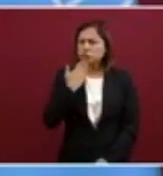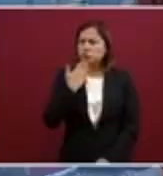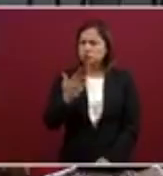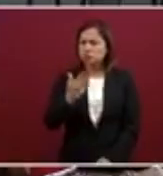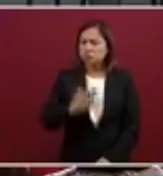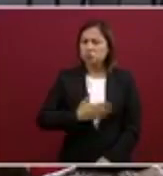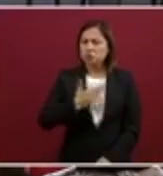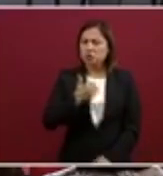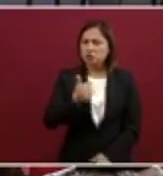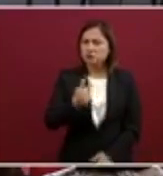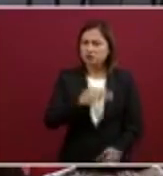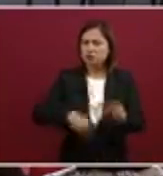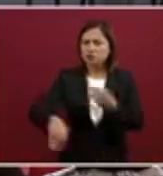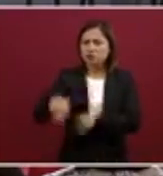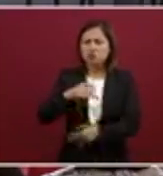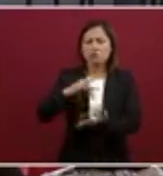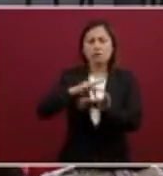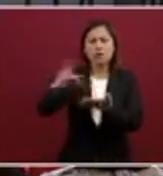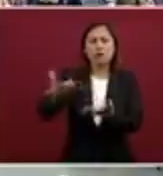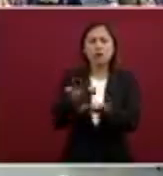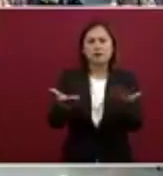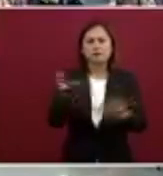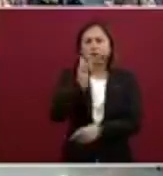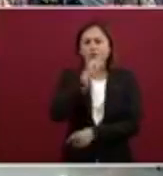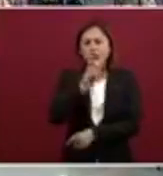a todas, a todos ustedes.